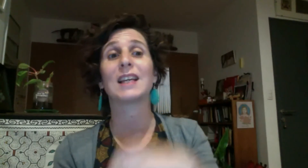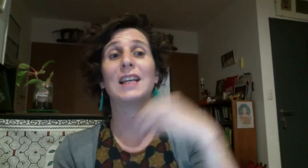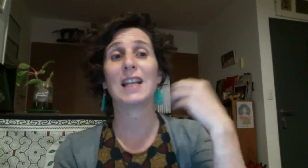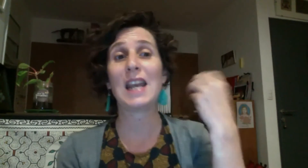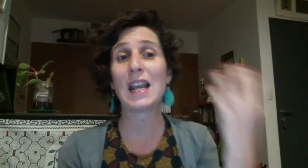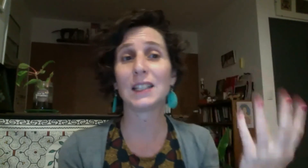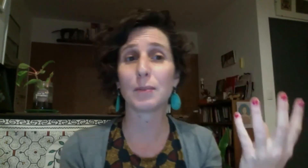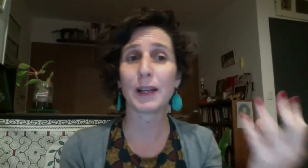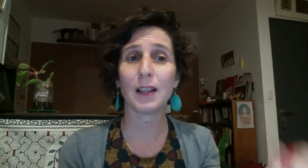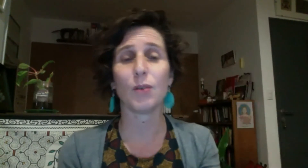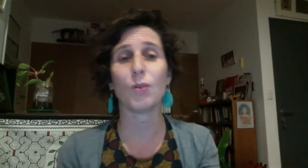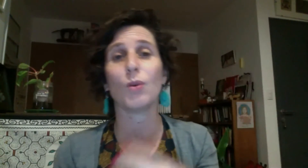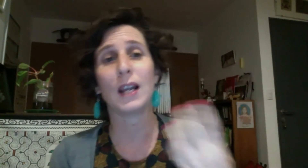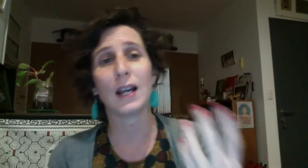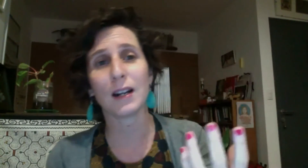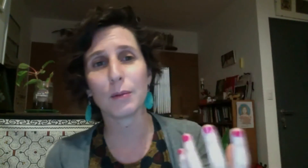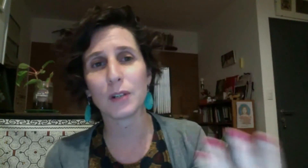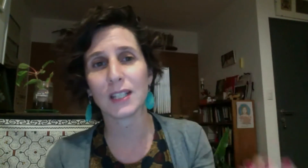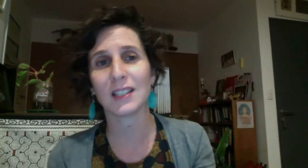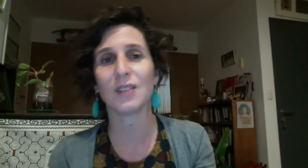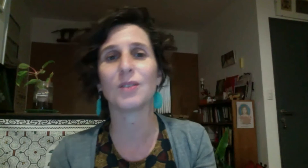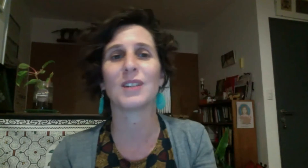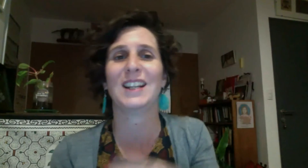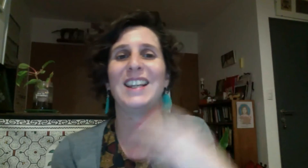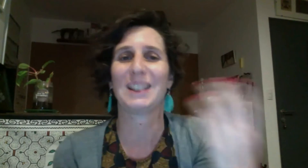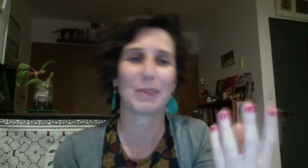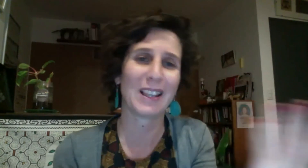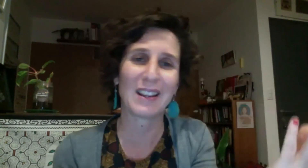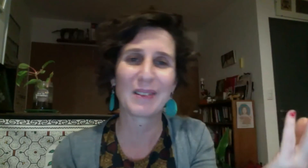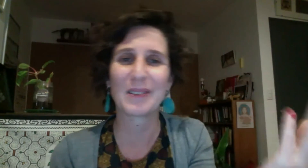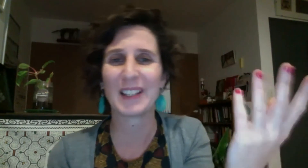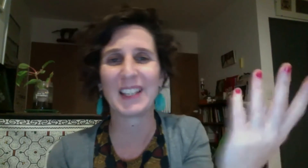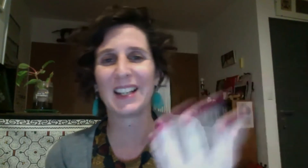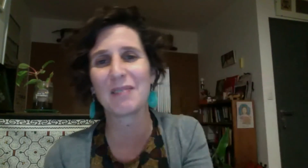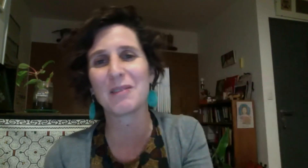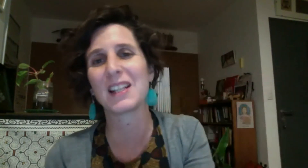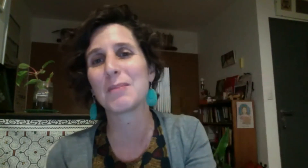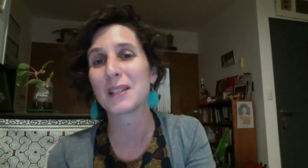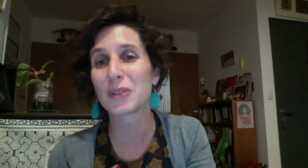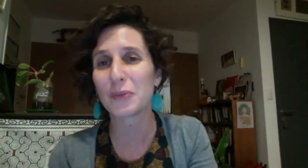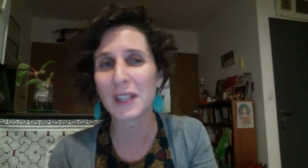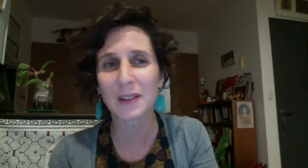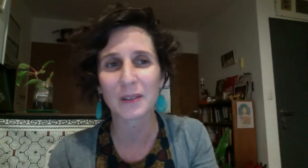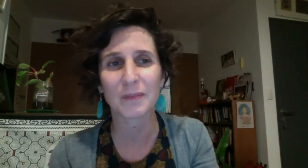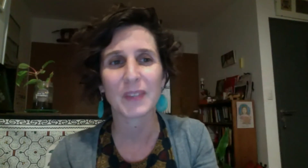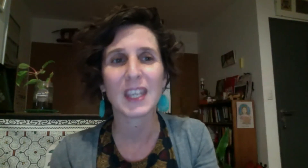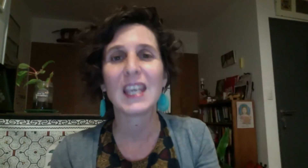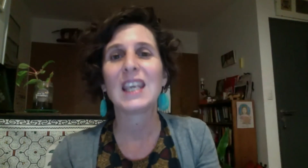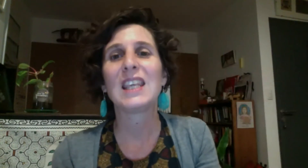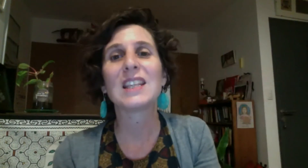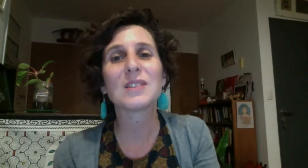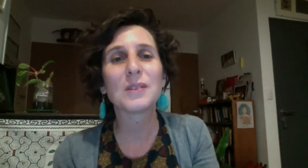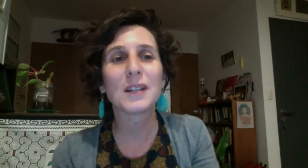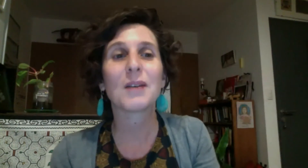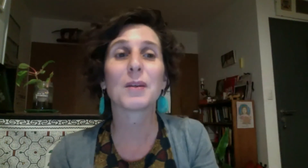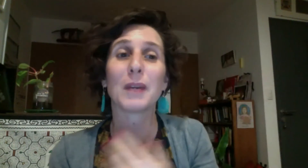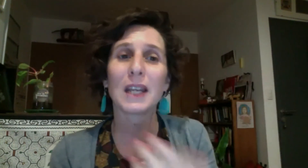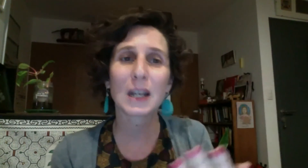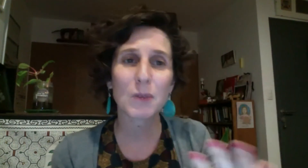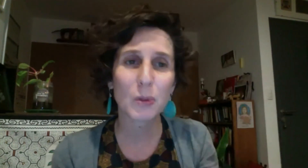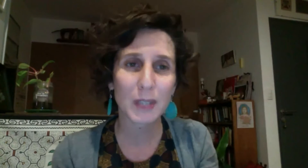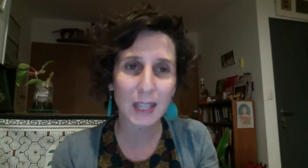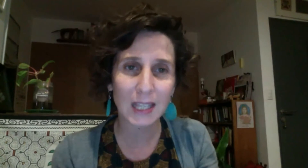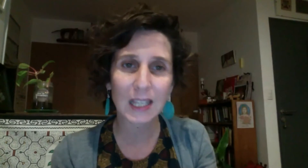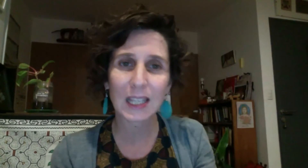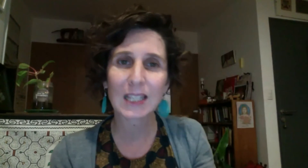es la tapada o la Rabona, sino la tapada y la Rabona de Pancho Fierro. Y esto, aunque parezca